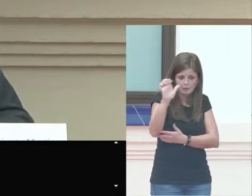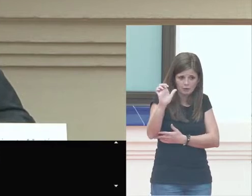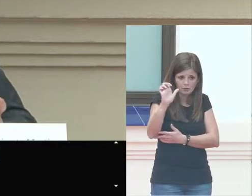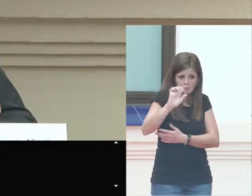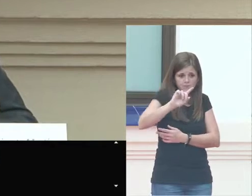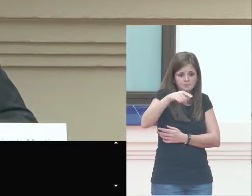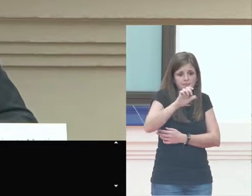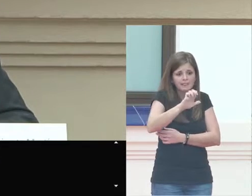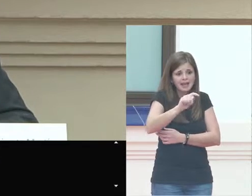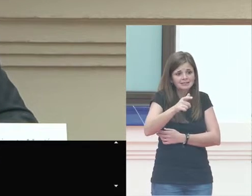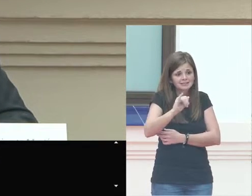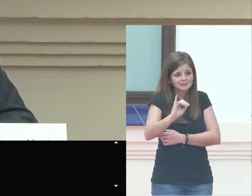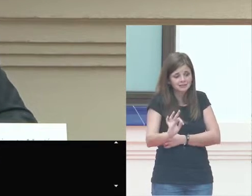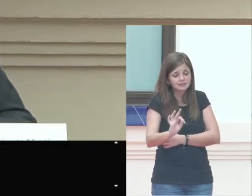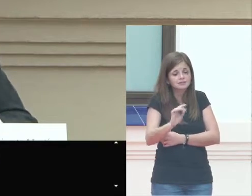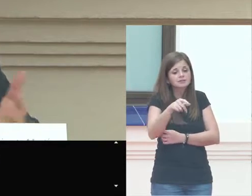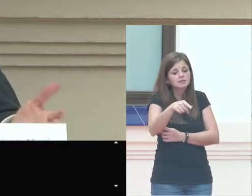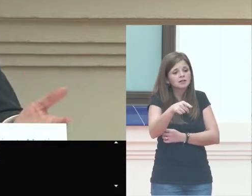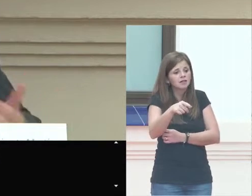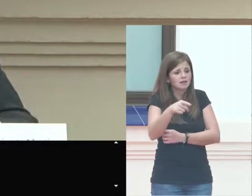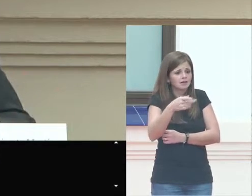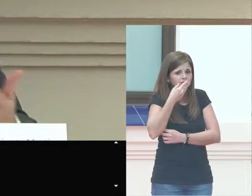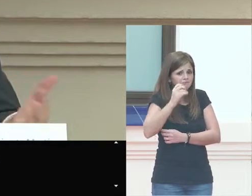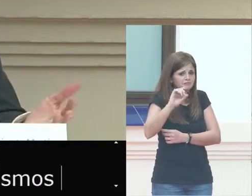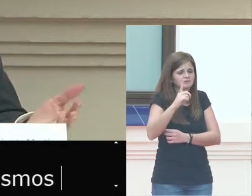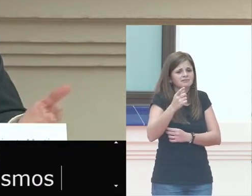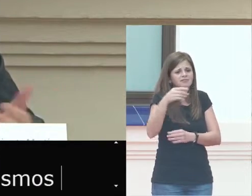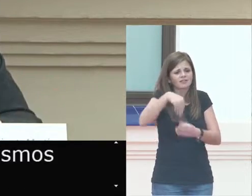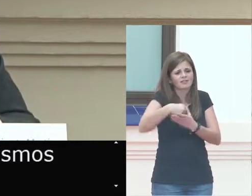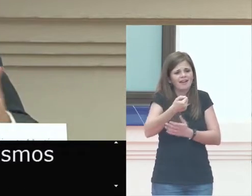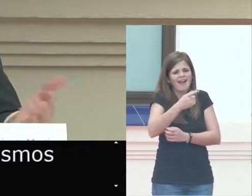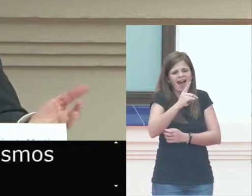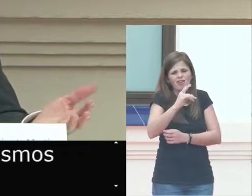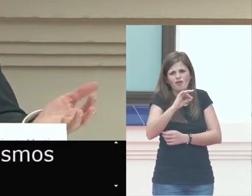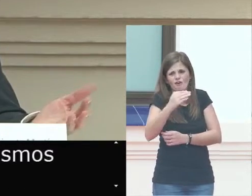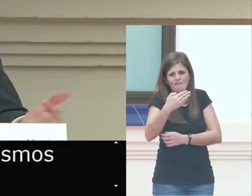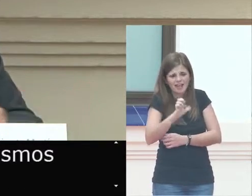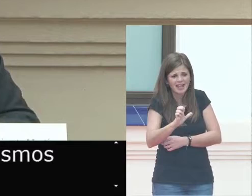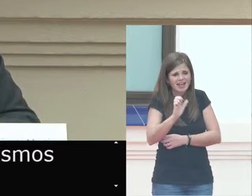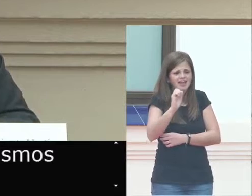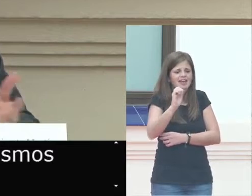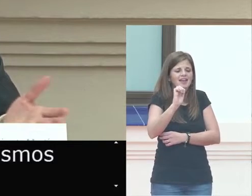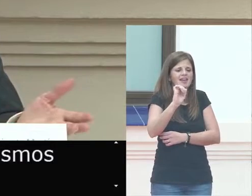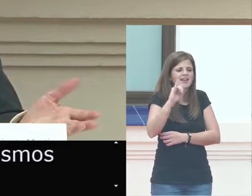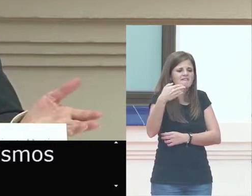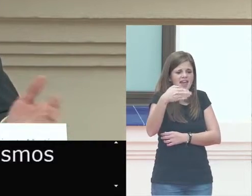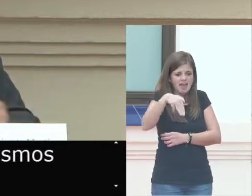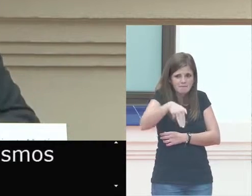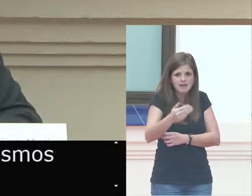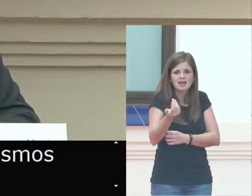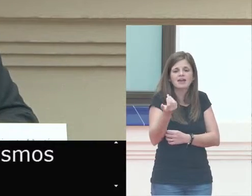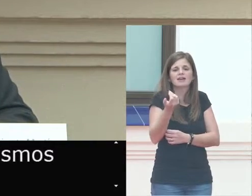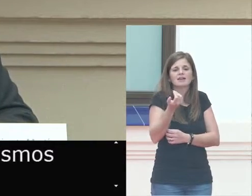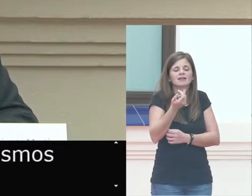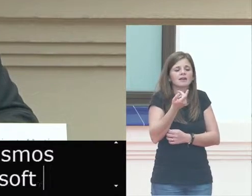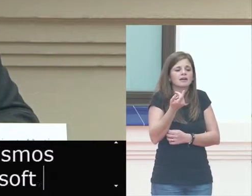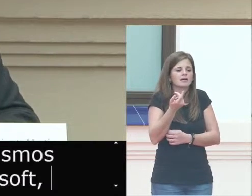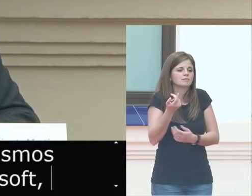ETSI, pues la crema de la industria, Adobe, Dell, IBM, Microsoft, Orange, RIM,